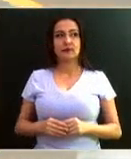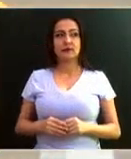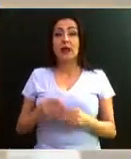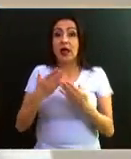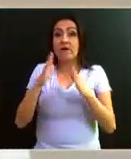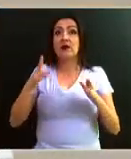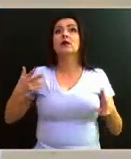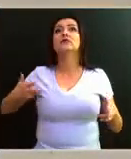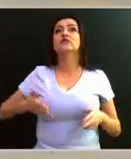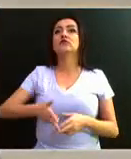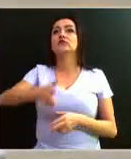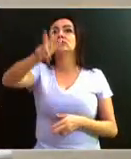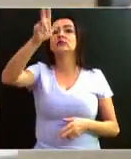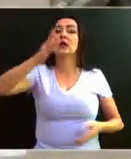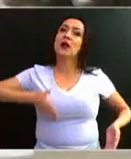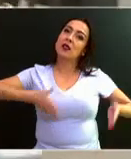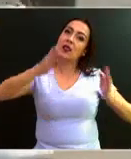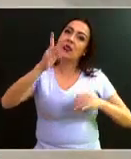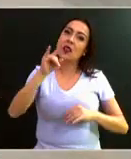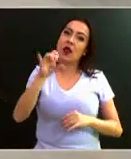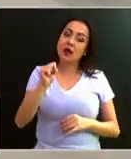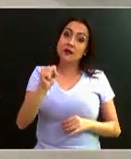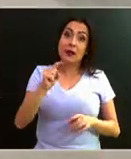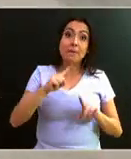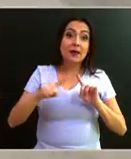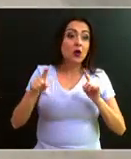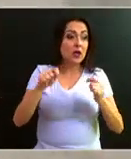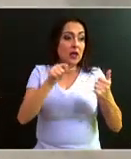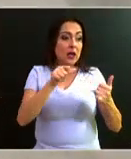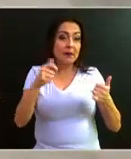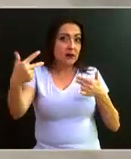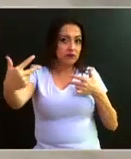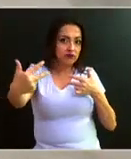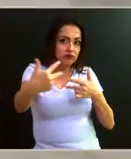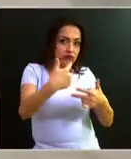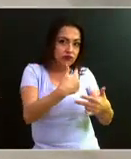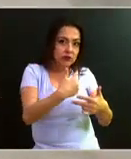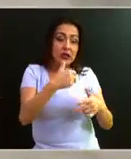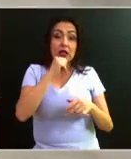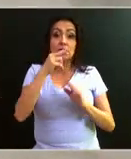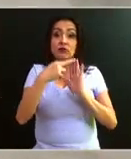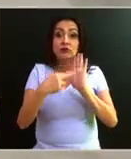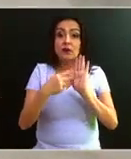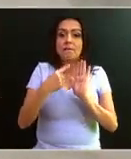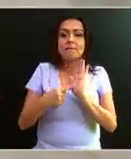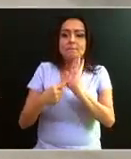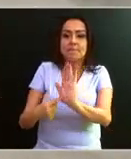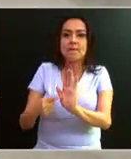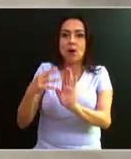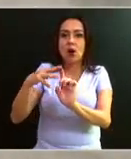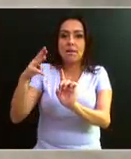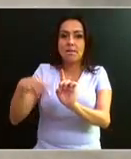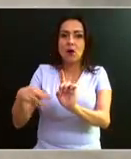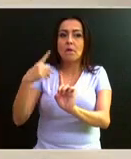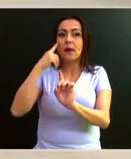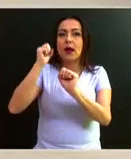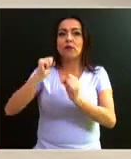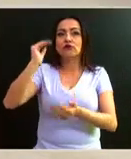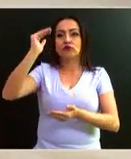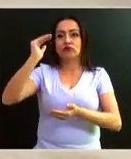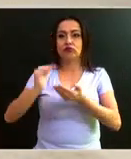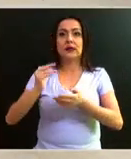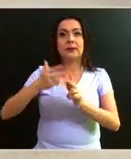Habilitan un carril más en la carretera hacia Taras, pero eliminan reversibilidad. Medidas son impuestas por el MOP para reducir